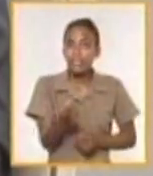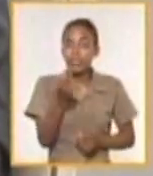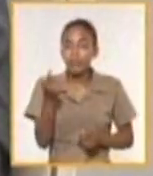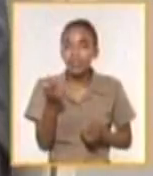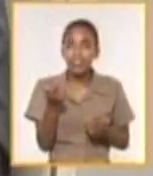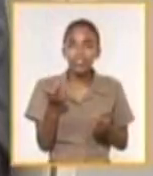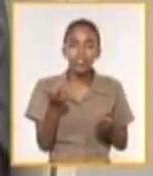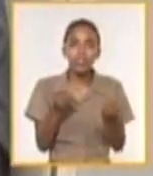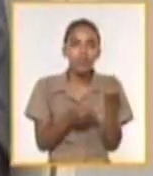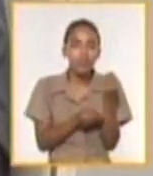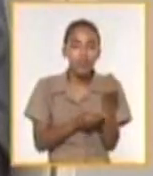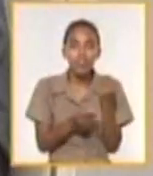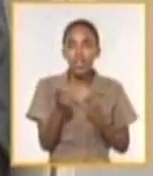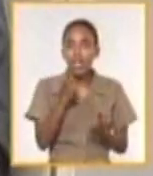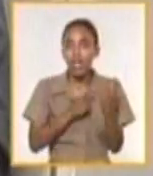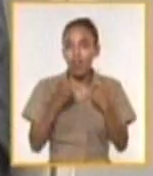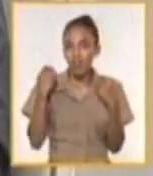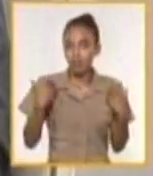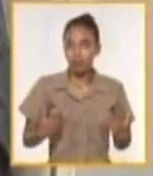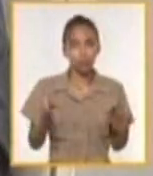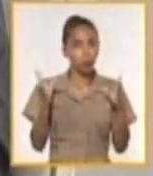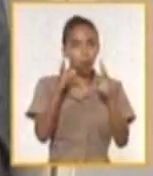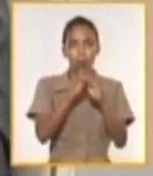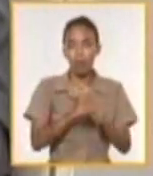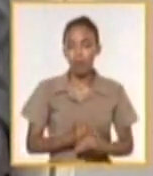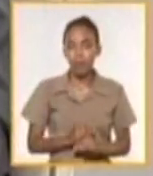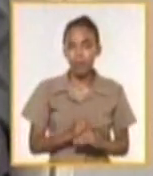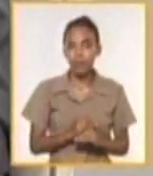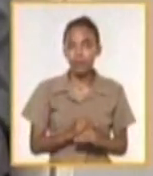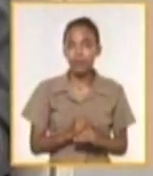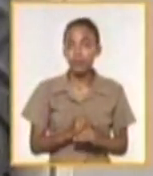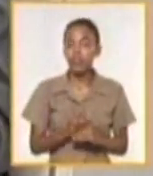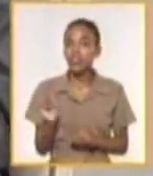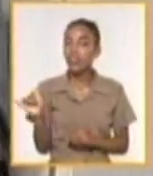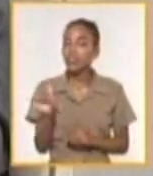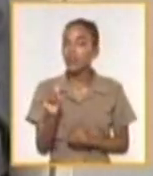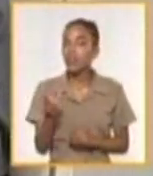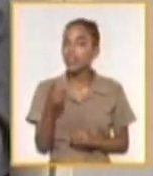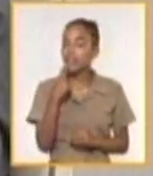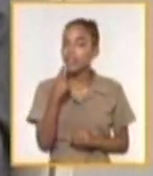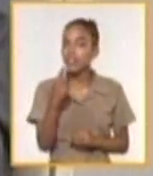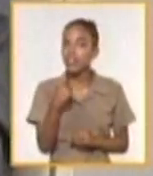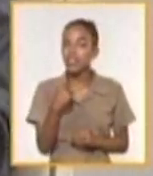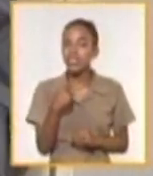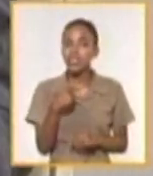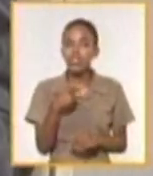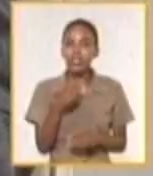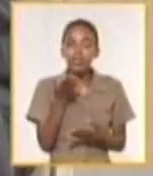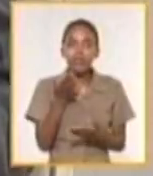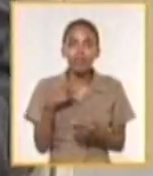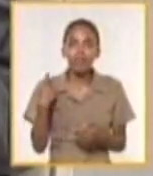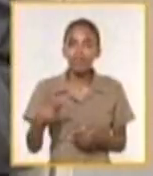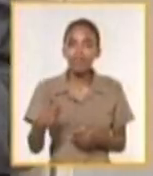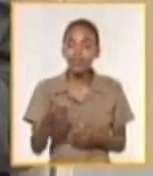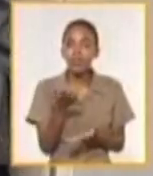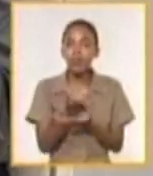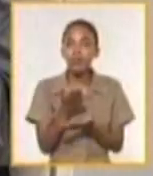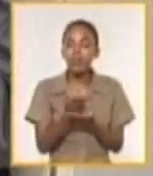moral, sin paradigmas importantes. Y todo el tiempo clama por la construcción de